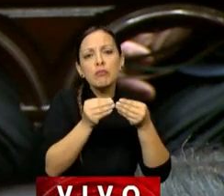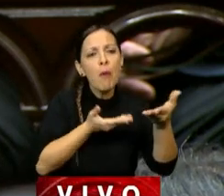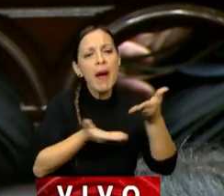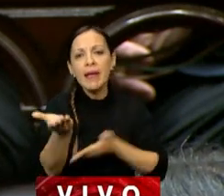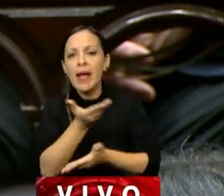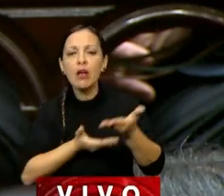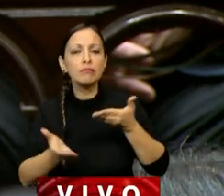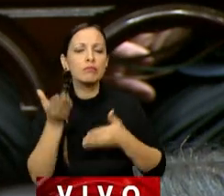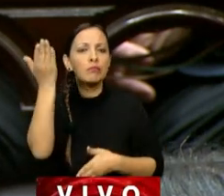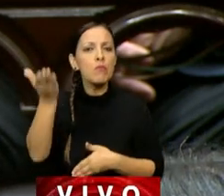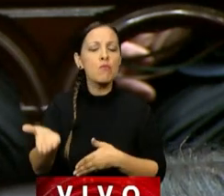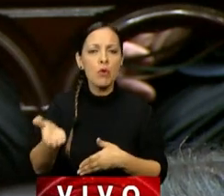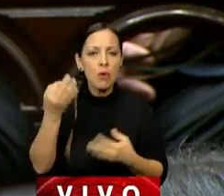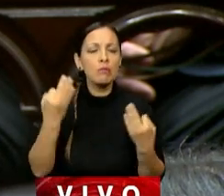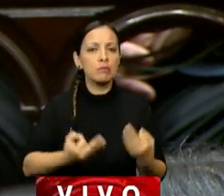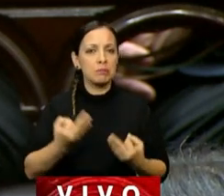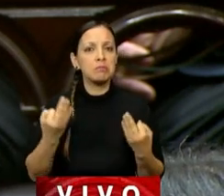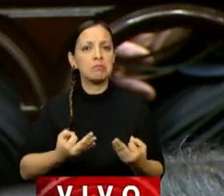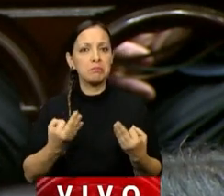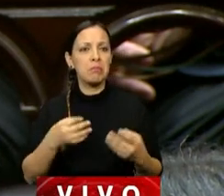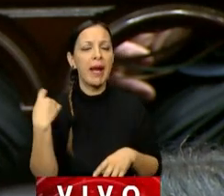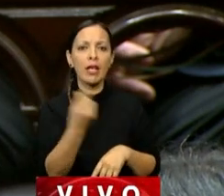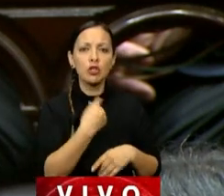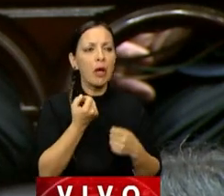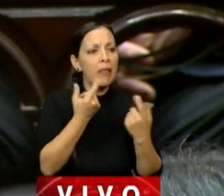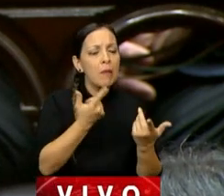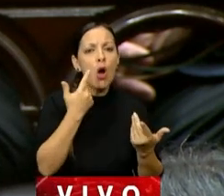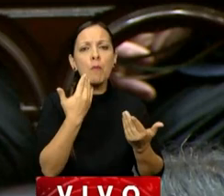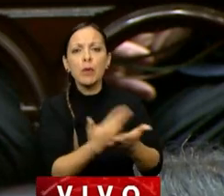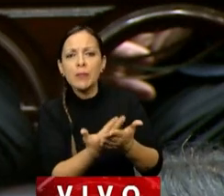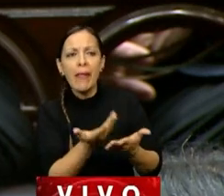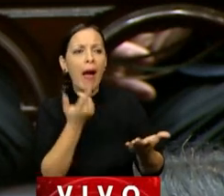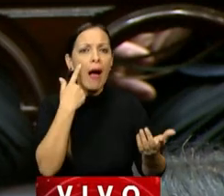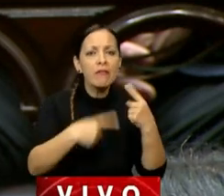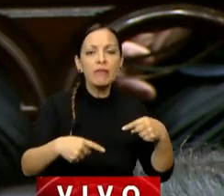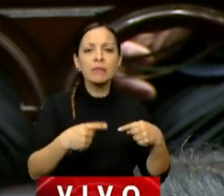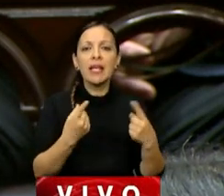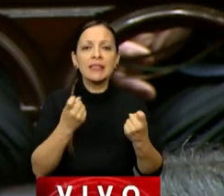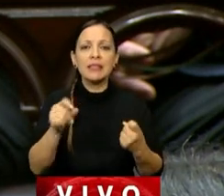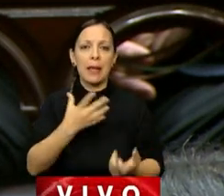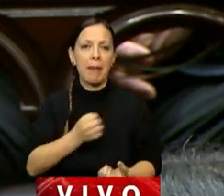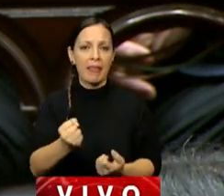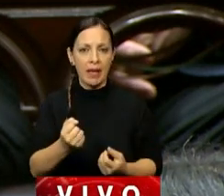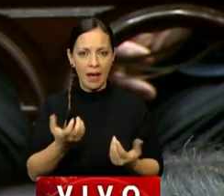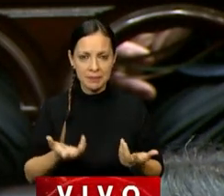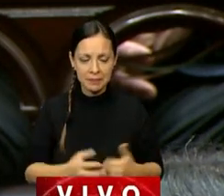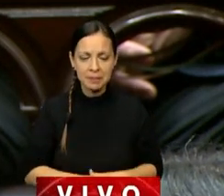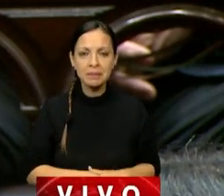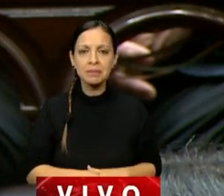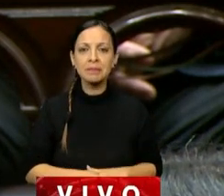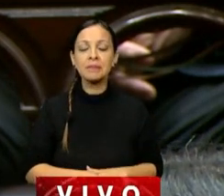compañeros y compañeras, a que podamos tener las alternativas de superación que nuestra patria necesita.